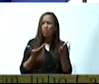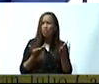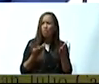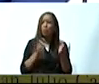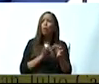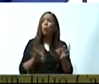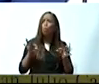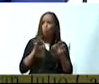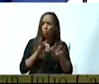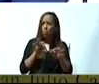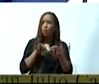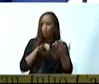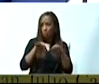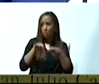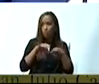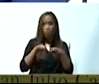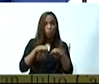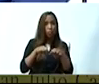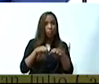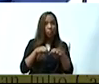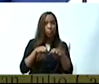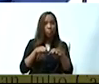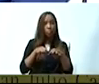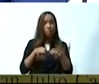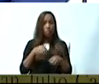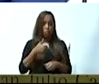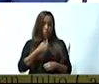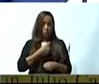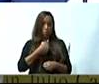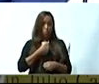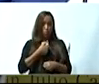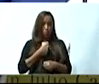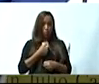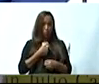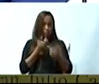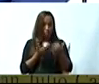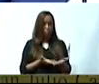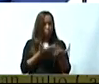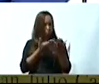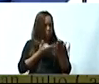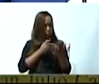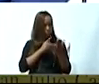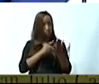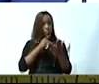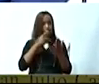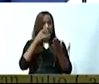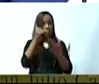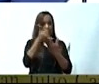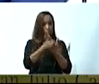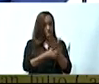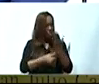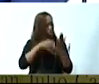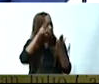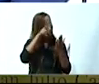cosas interrogantes que están aquí, que se te mete en la agenda. Ese proyecto